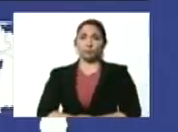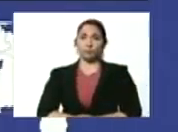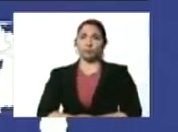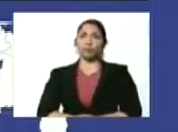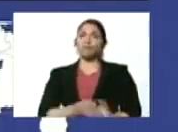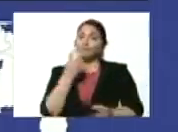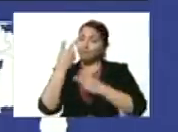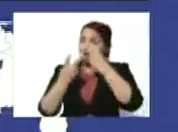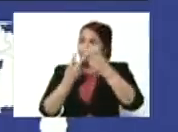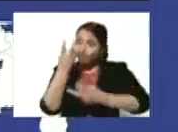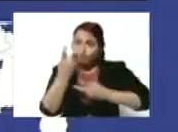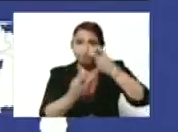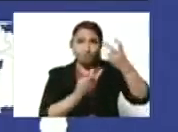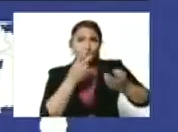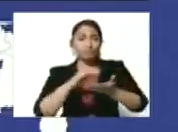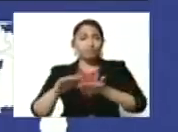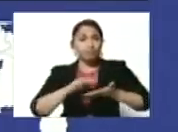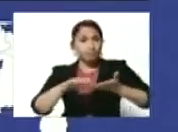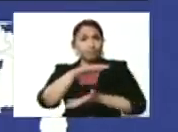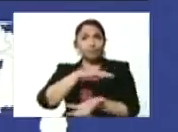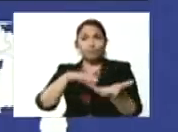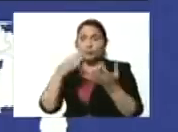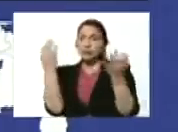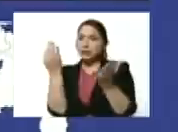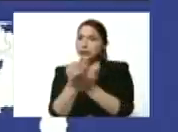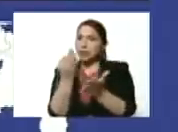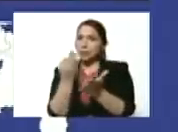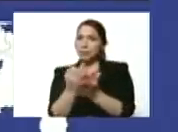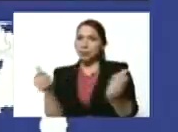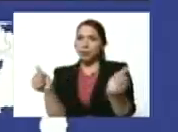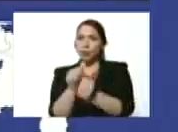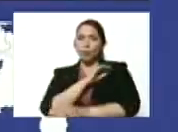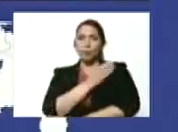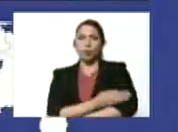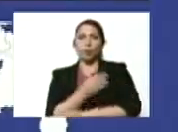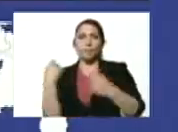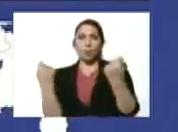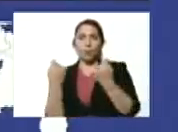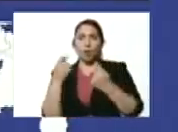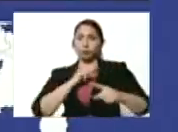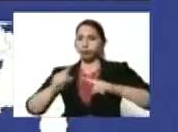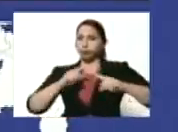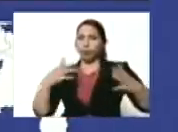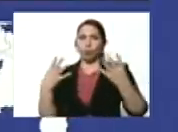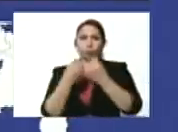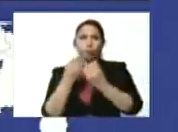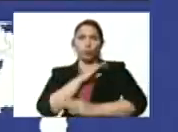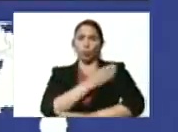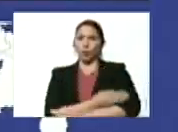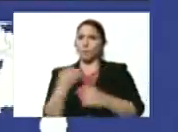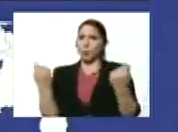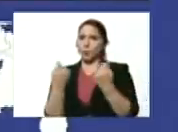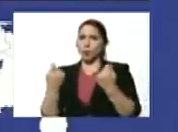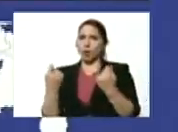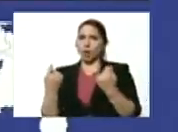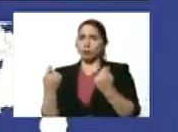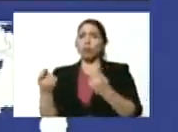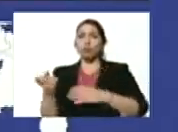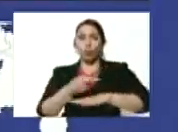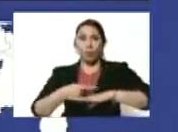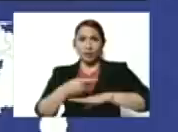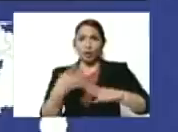Recorre, resuelve, siempre con el poder popular, gobernar con el poder popular, gobernar con el